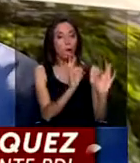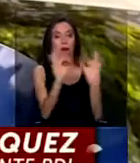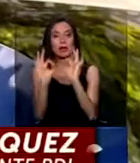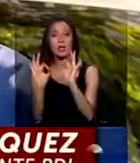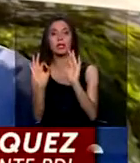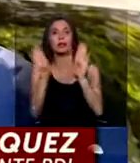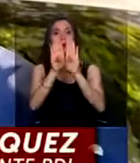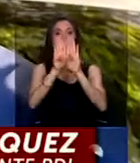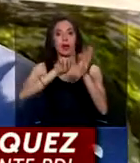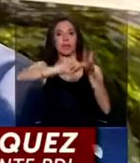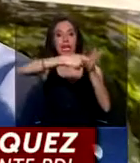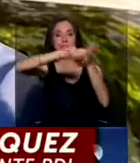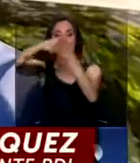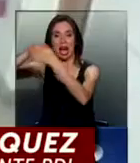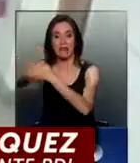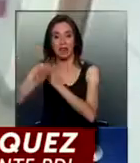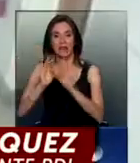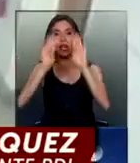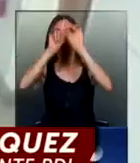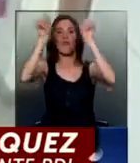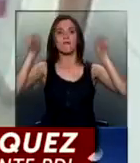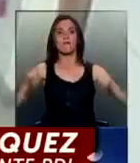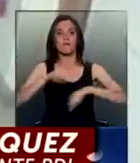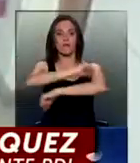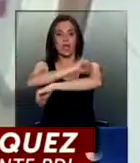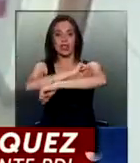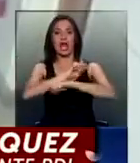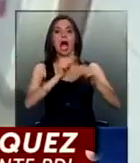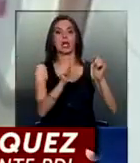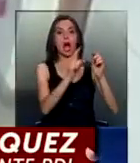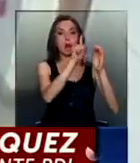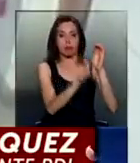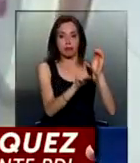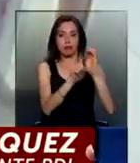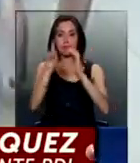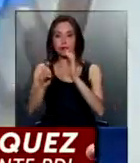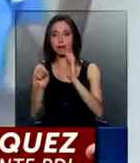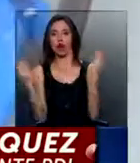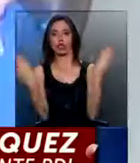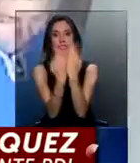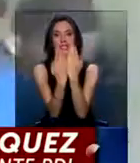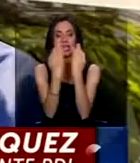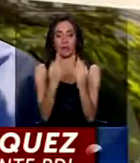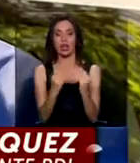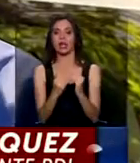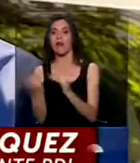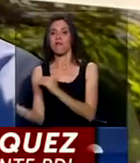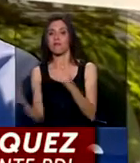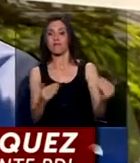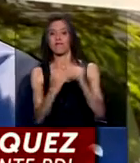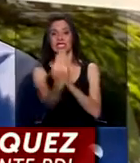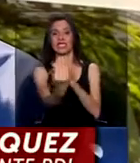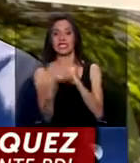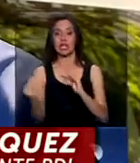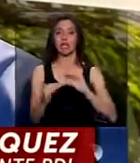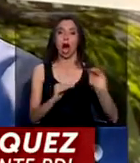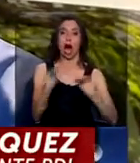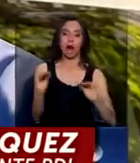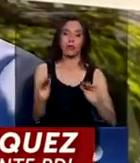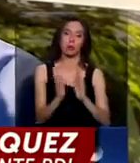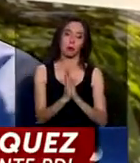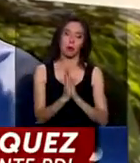cerradas las puertas, las ventanas, encargar los domicilios a los vecinos, como por ejemplo recoger